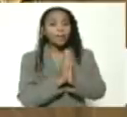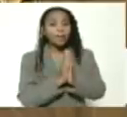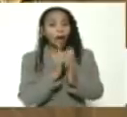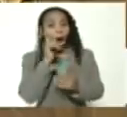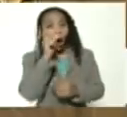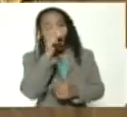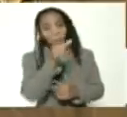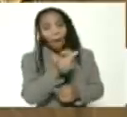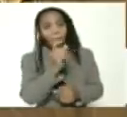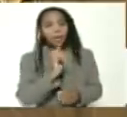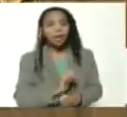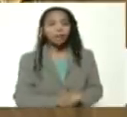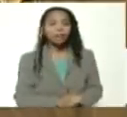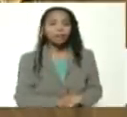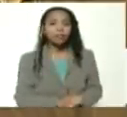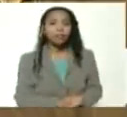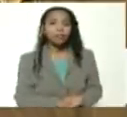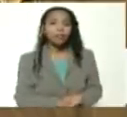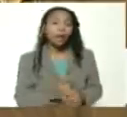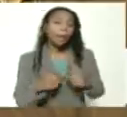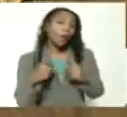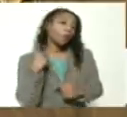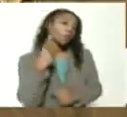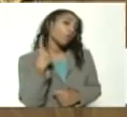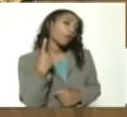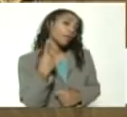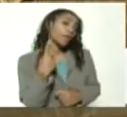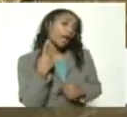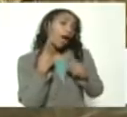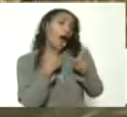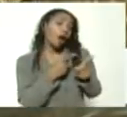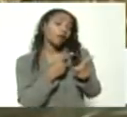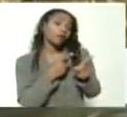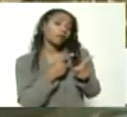Rojas. Pero no solamente fue él.